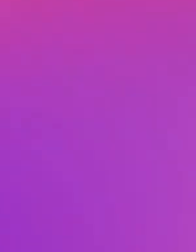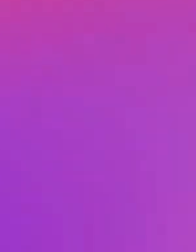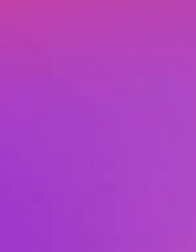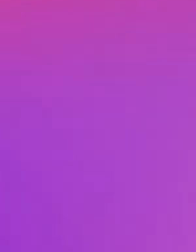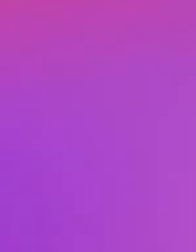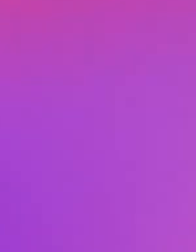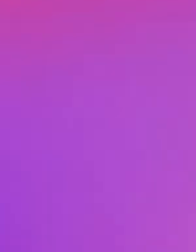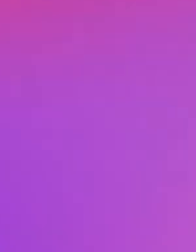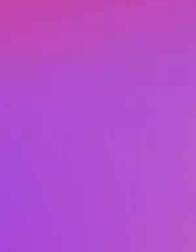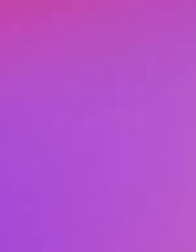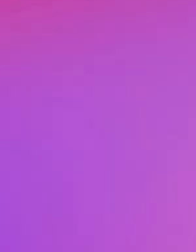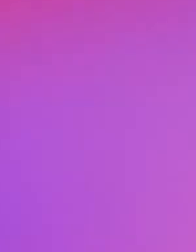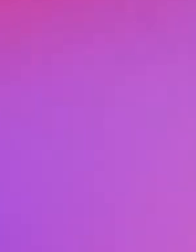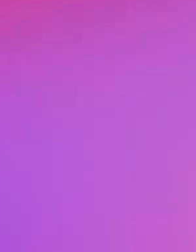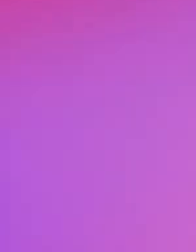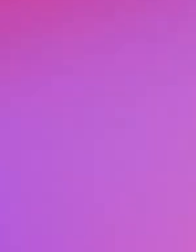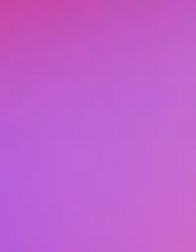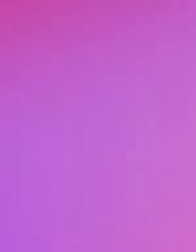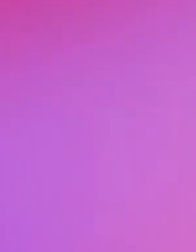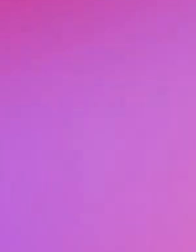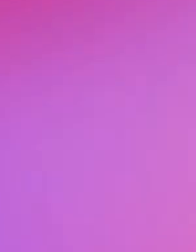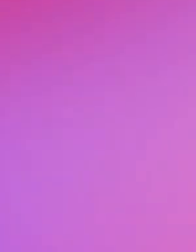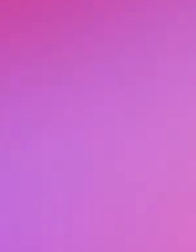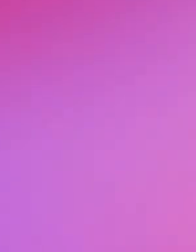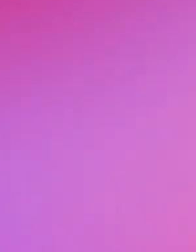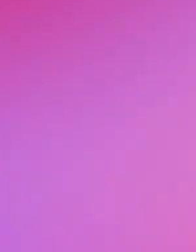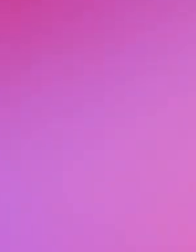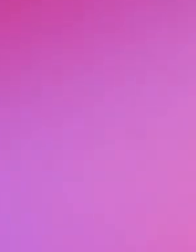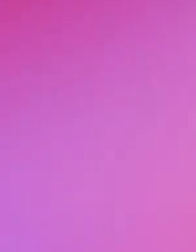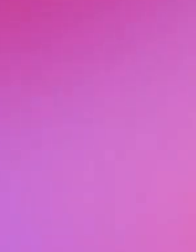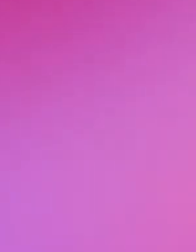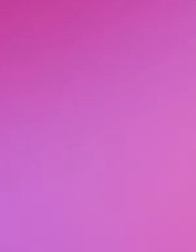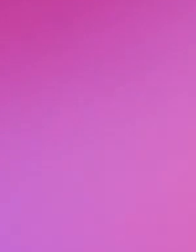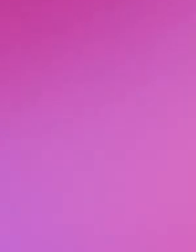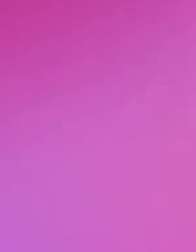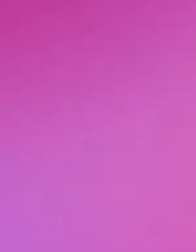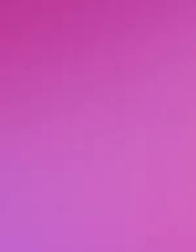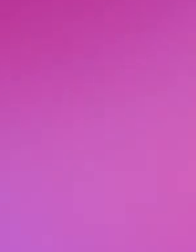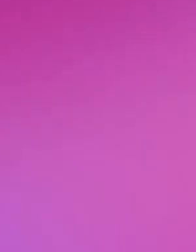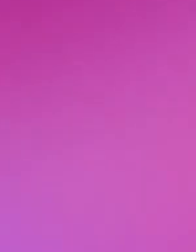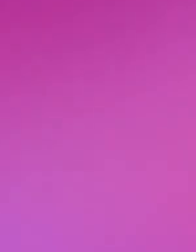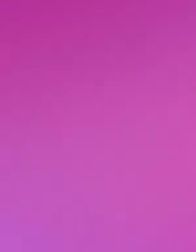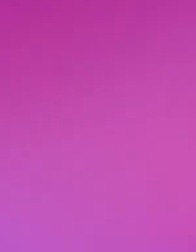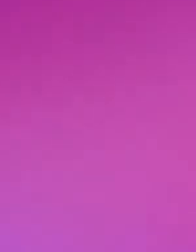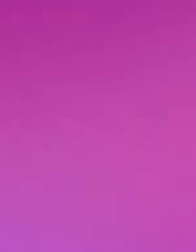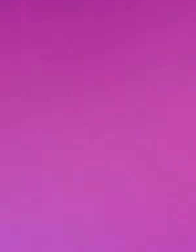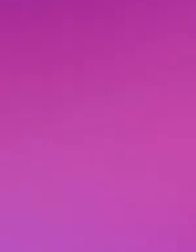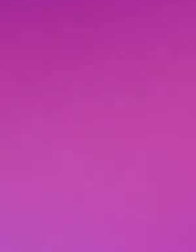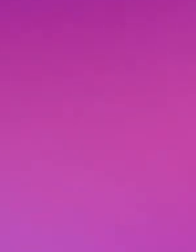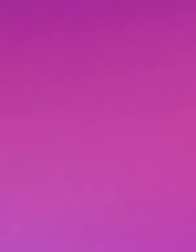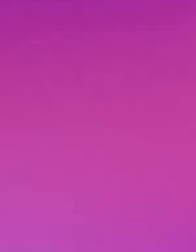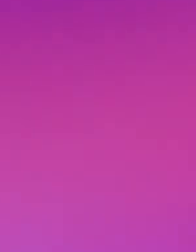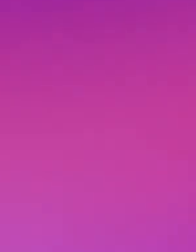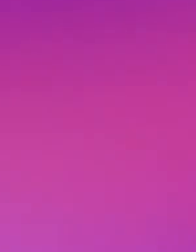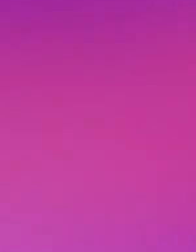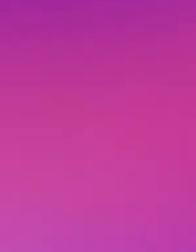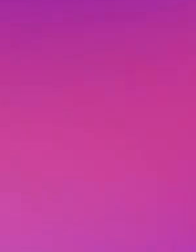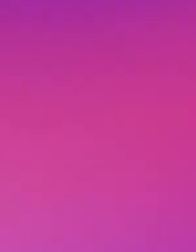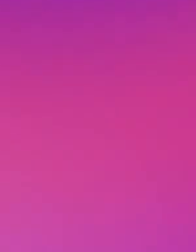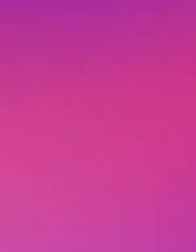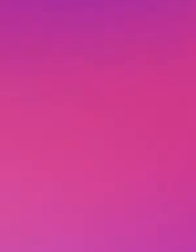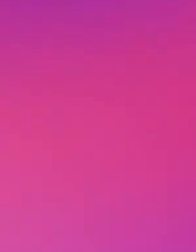5536-017123. Si requieres consultar los libros de texto en versión digital, recuerda que los puedes encontrar en la